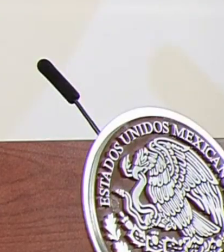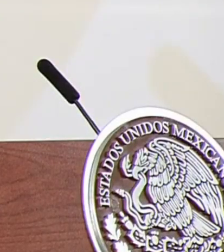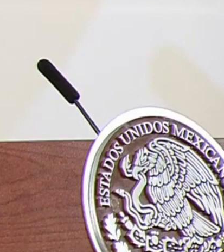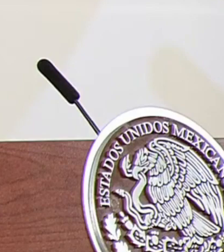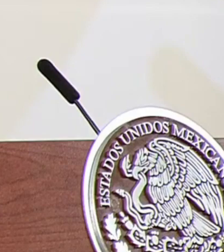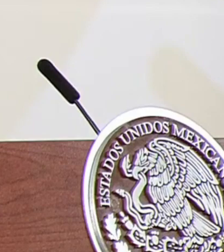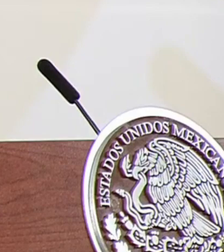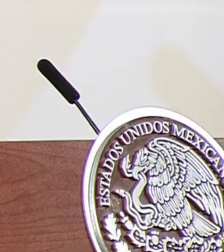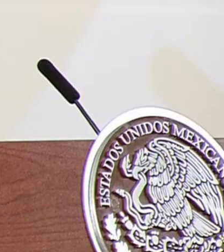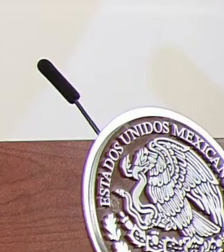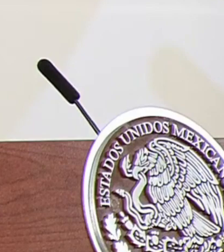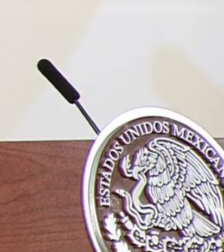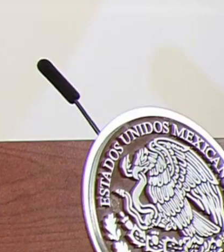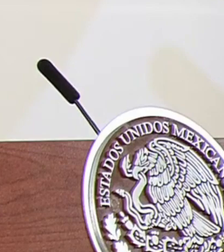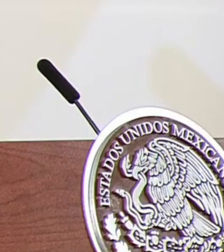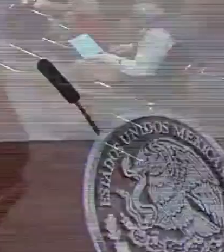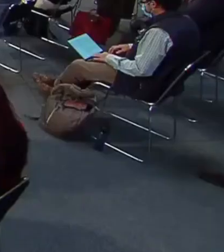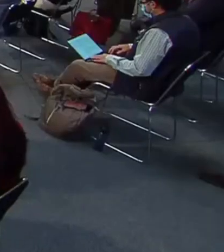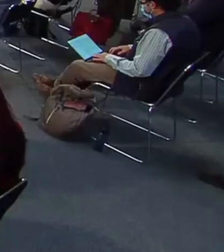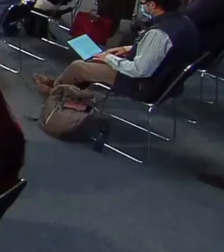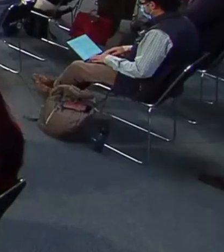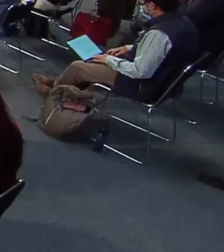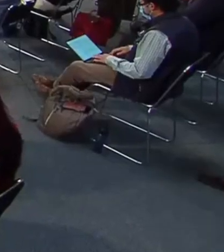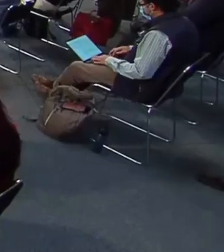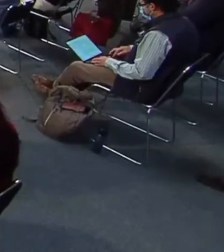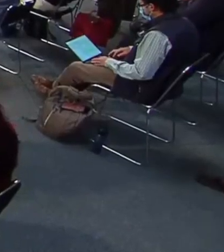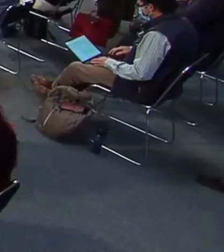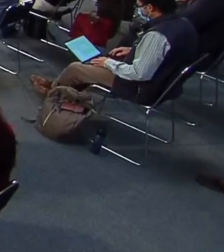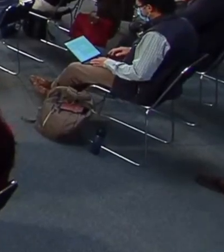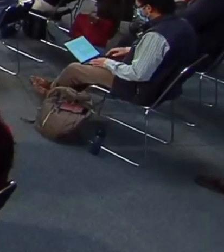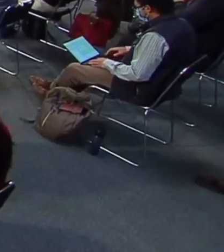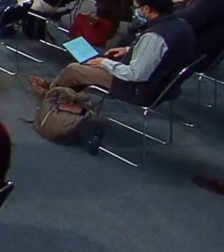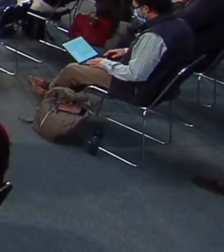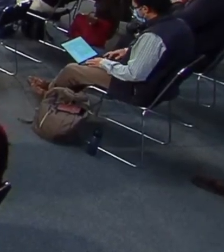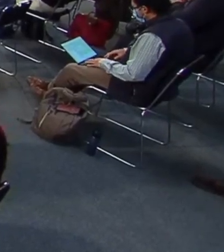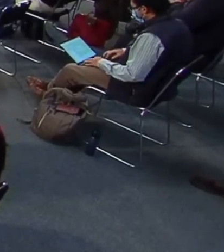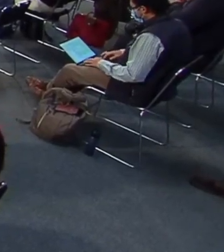se está calentando el ambiente.